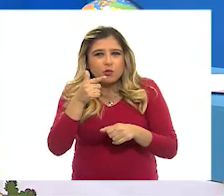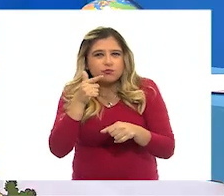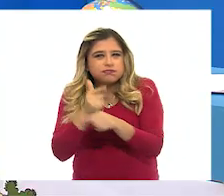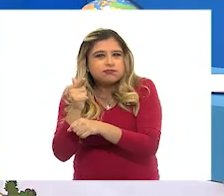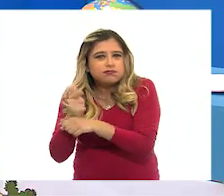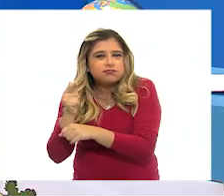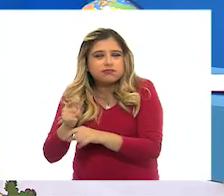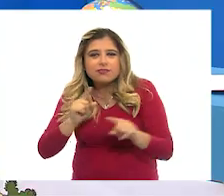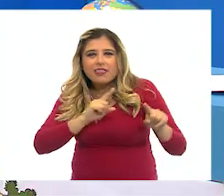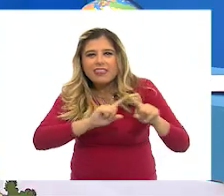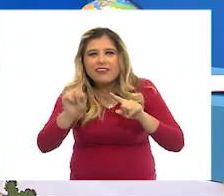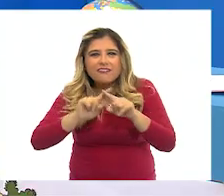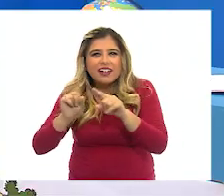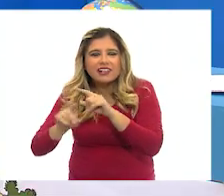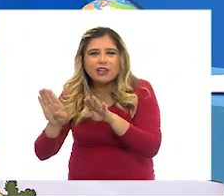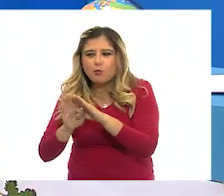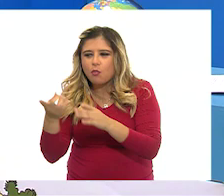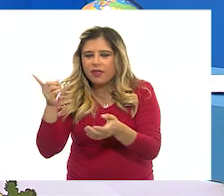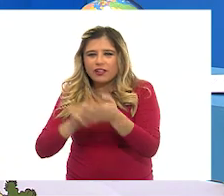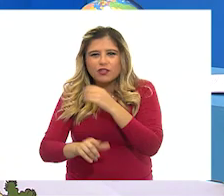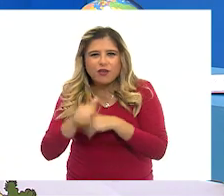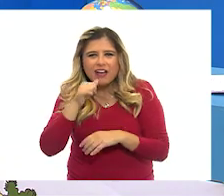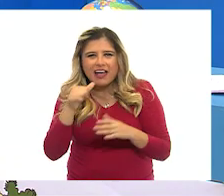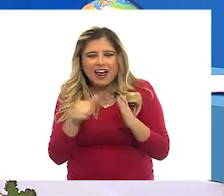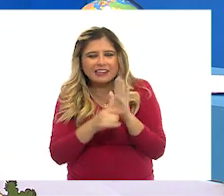los diferentes momentos de la carta? Es decir, sus